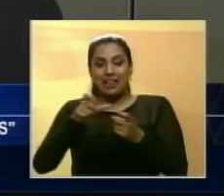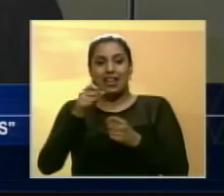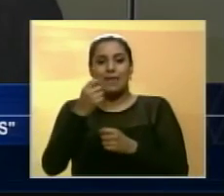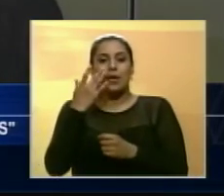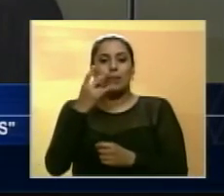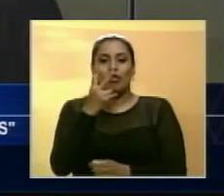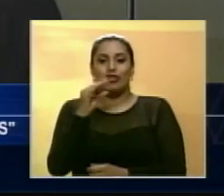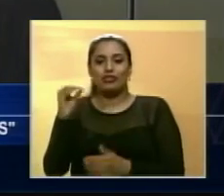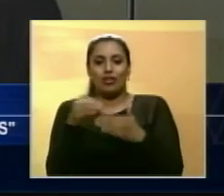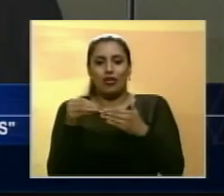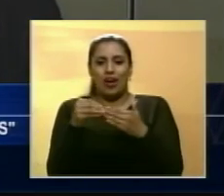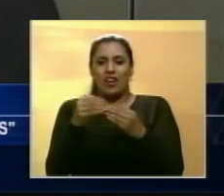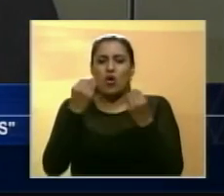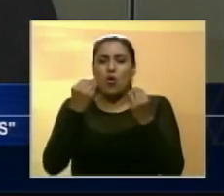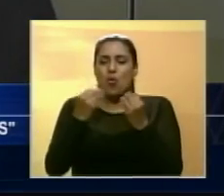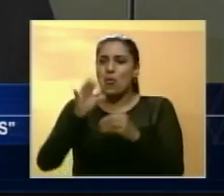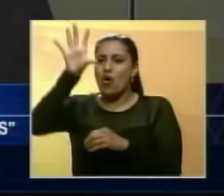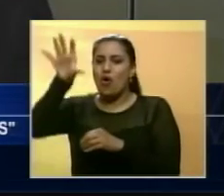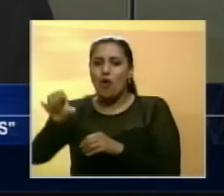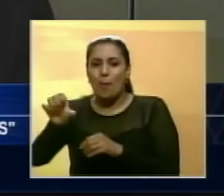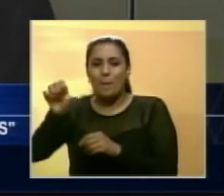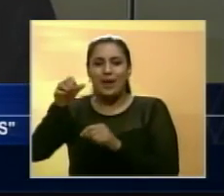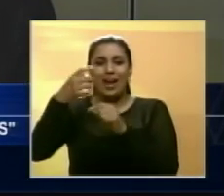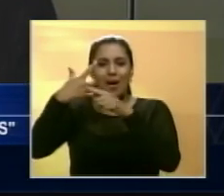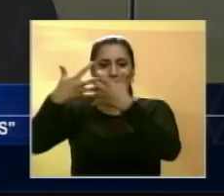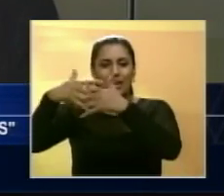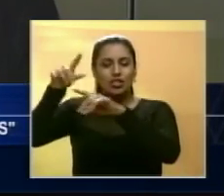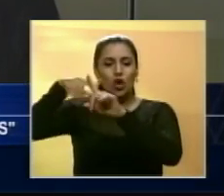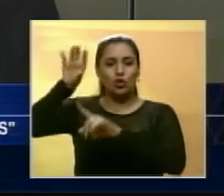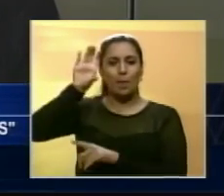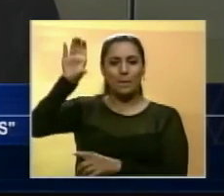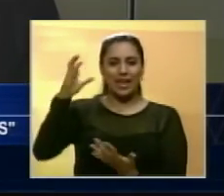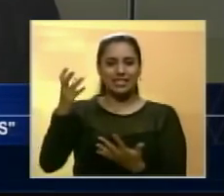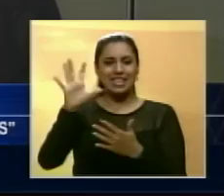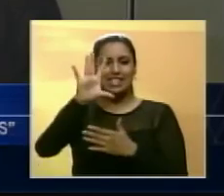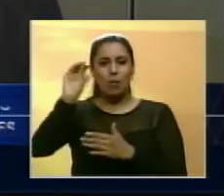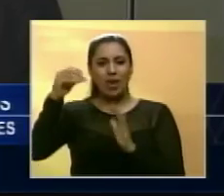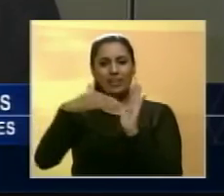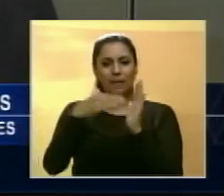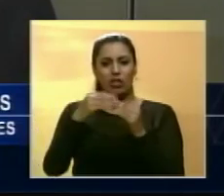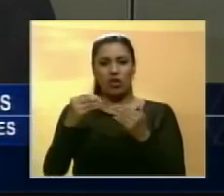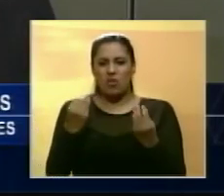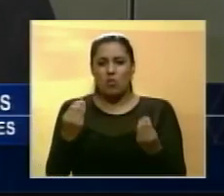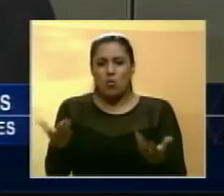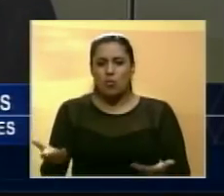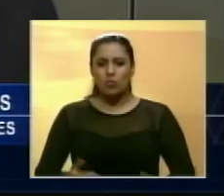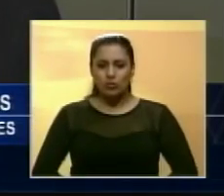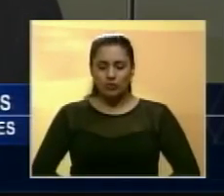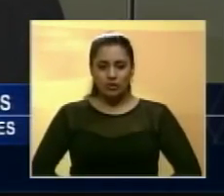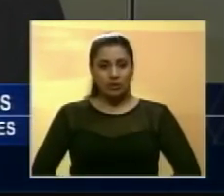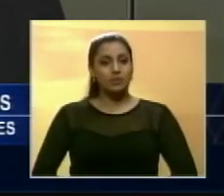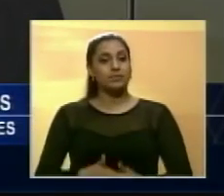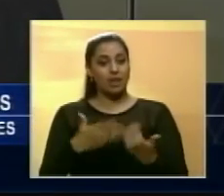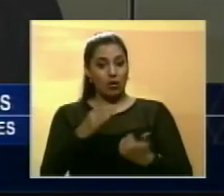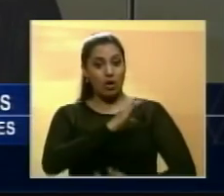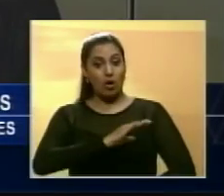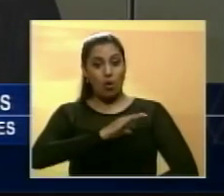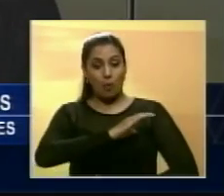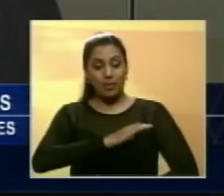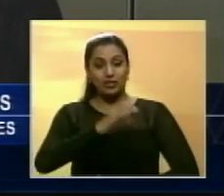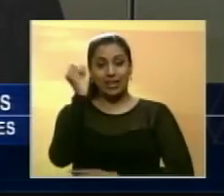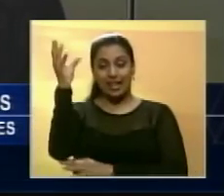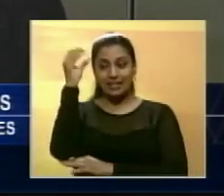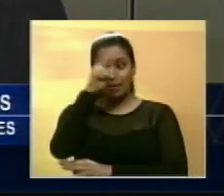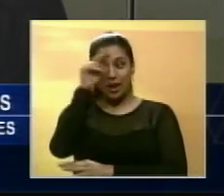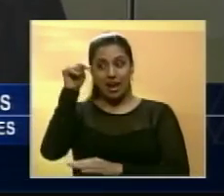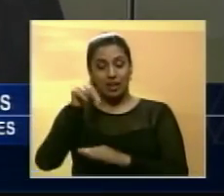tener para abrir una sociedad en un paraíso fiscal con 50 mil dólares. La Comisión de Contraloría de la